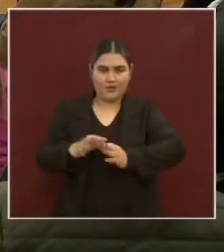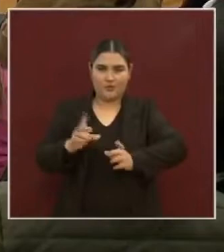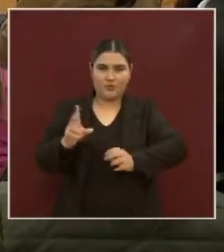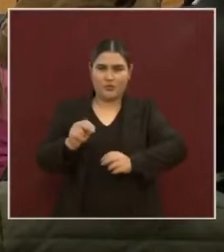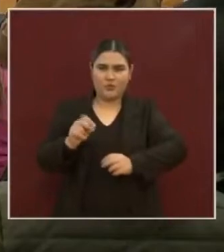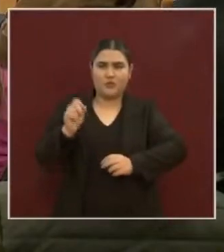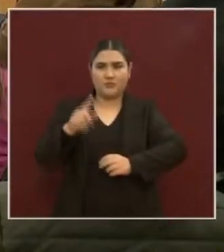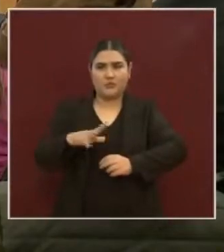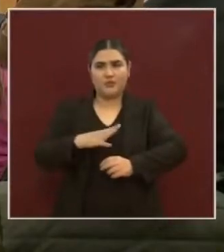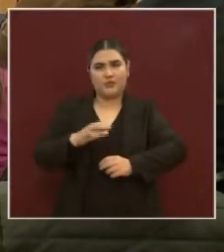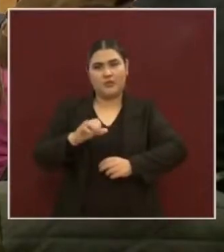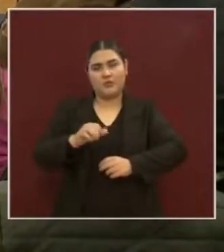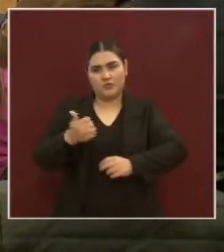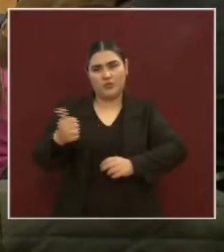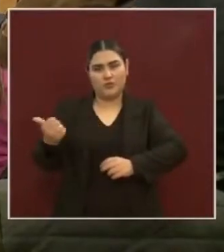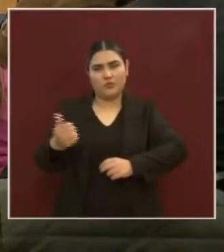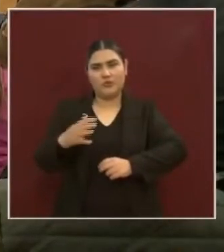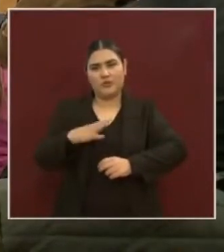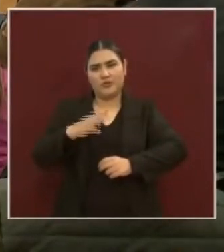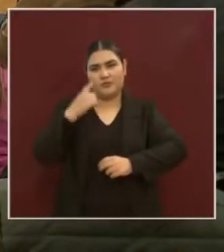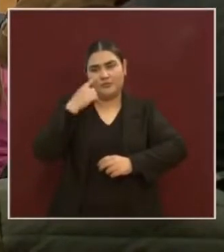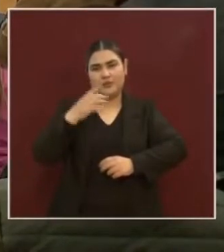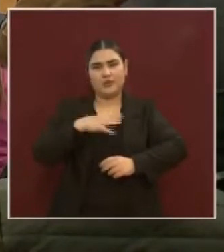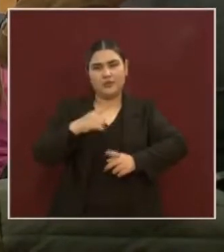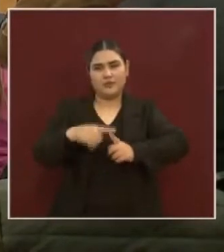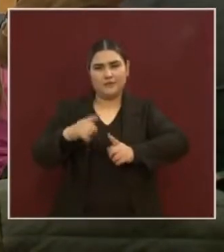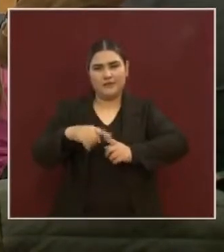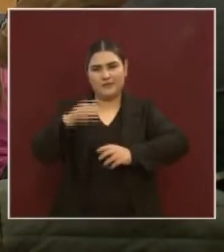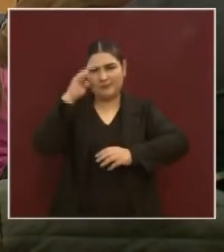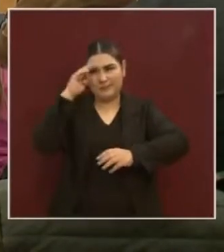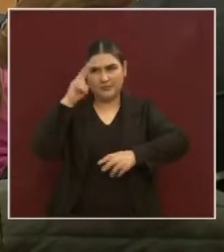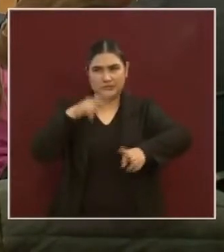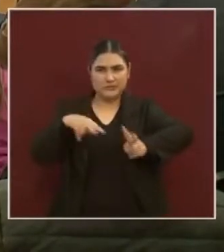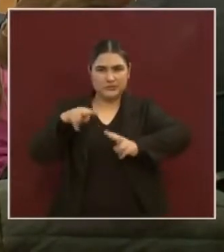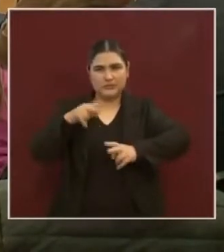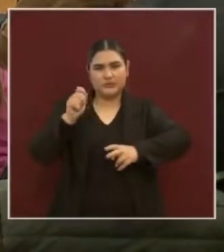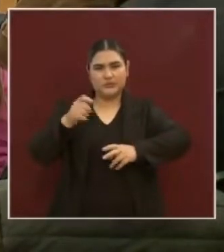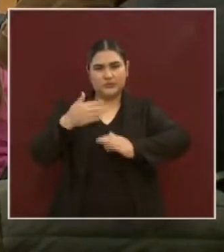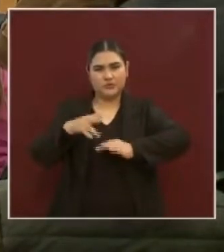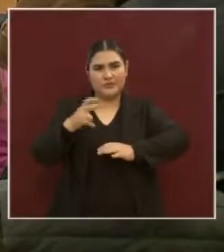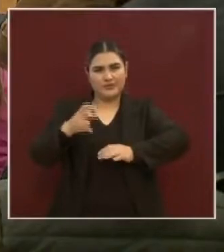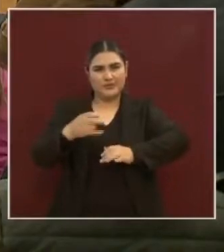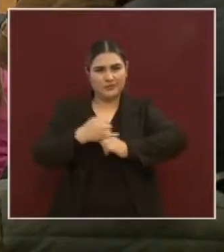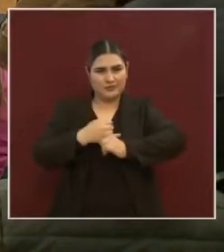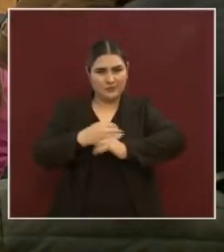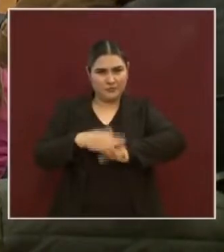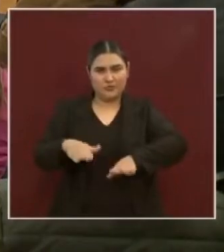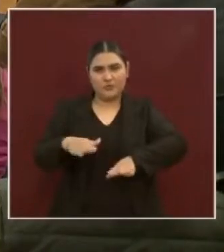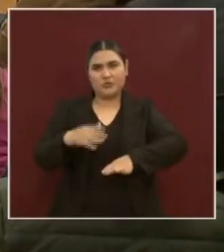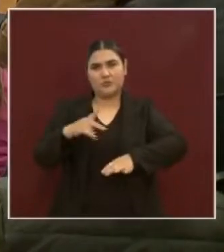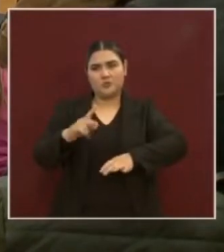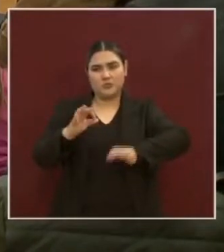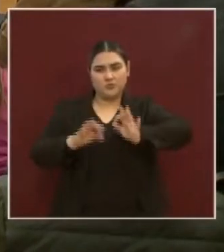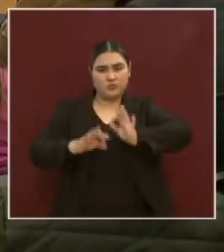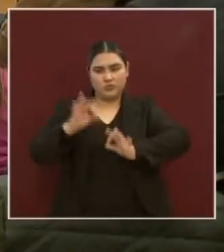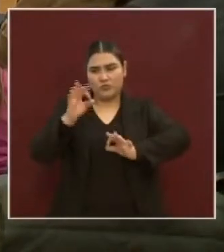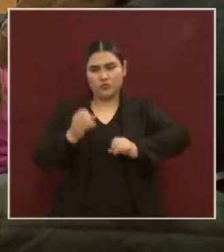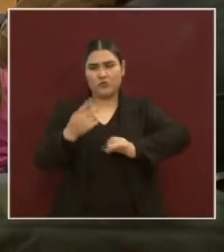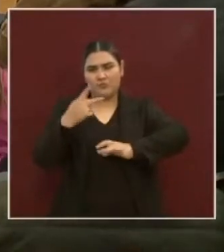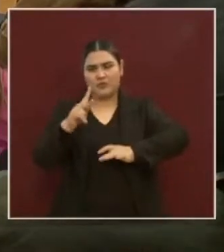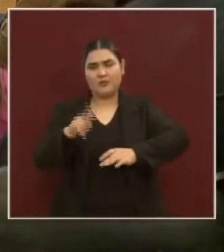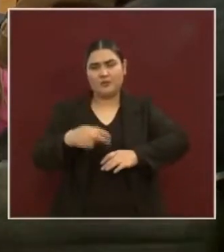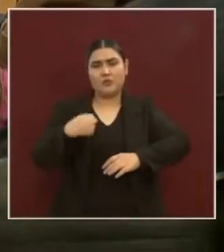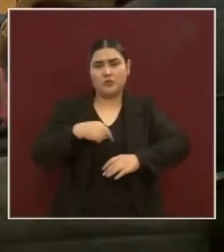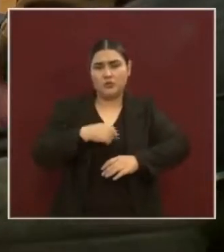Ahí ha habido mucha especulación sobre las cifras. La verdad es que en este momento tenemos